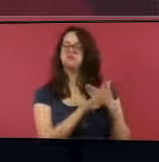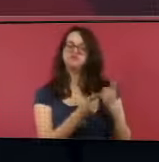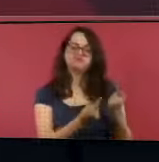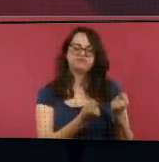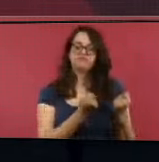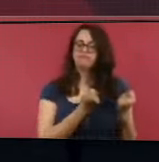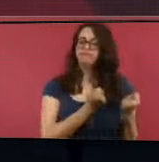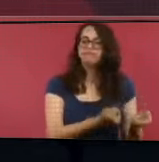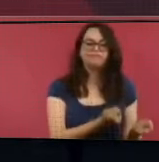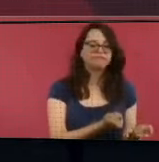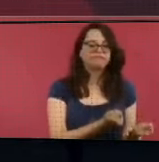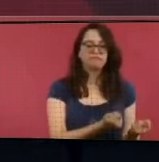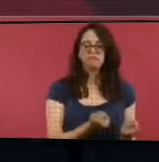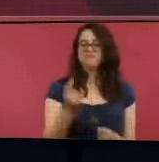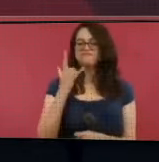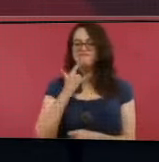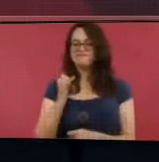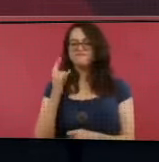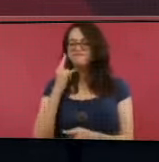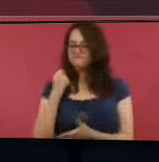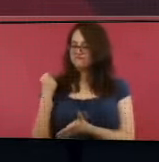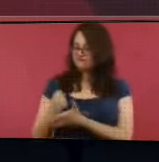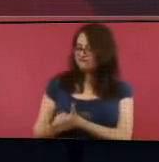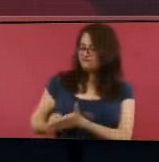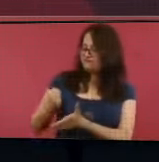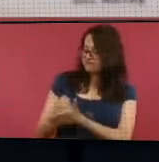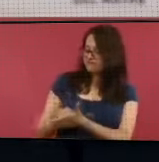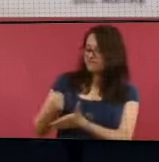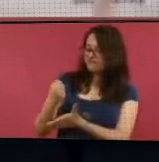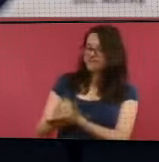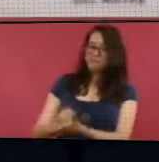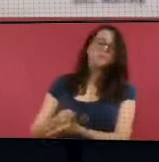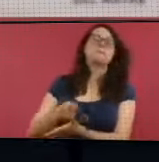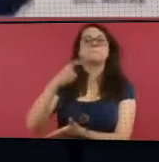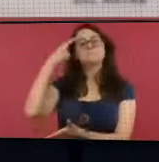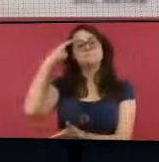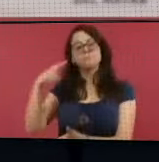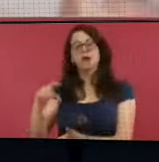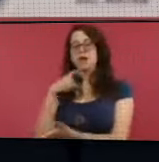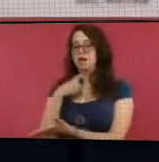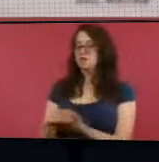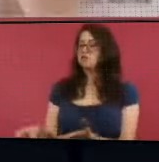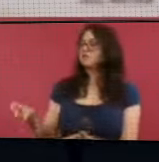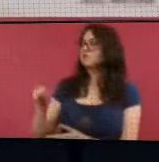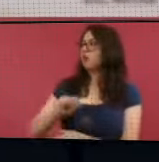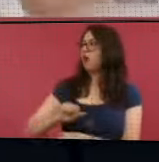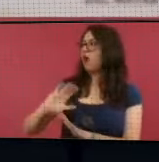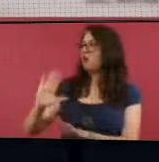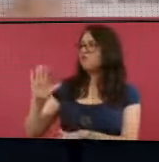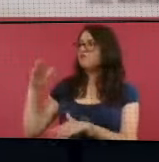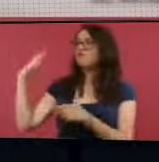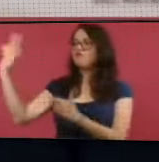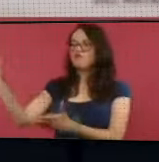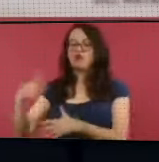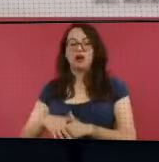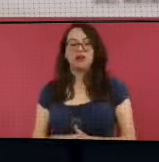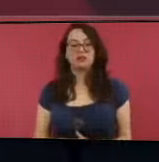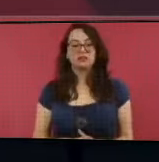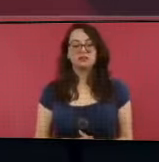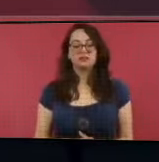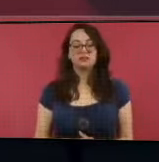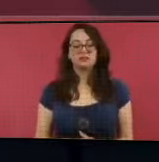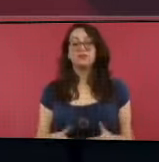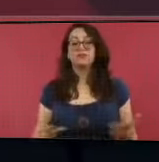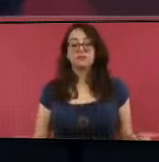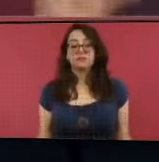con el tema de salud en donde se le ha cuestionado sobre el tema de los medicamentos y él dice No pero